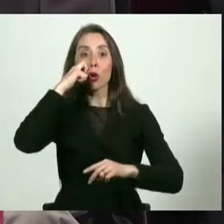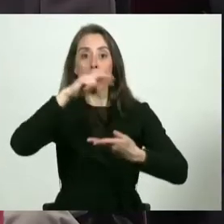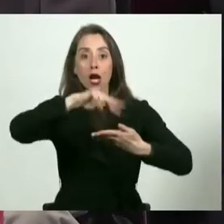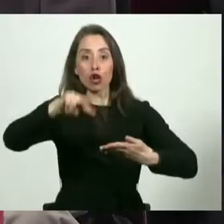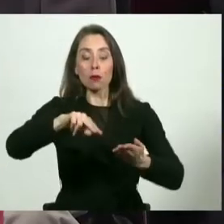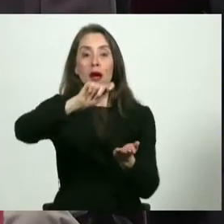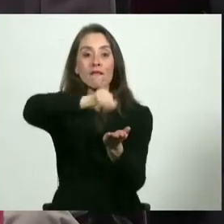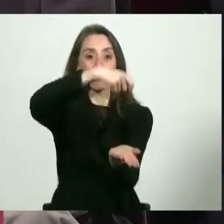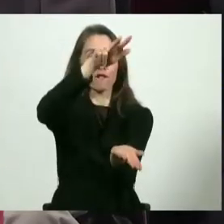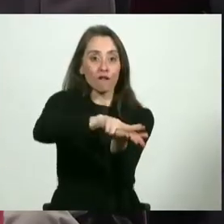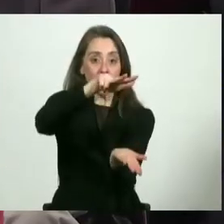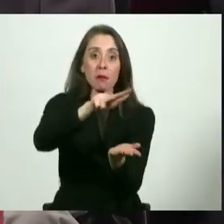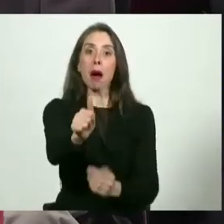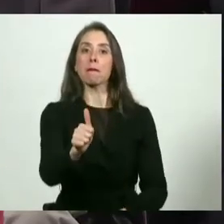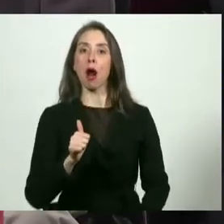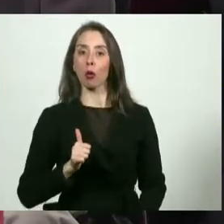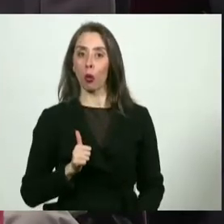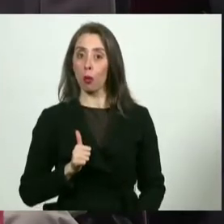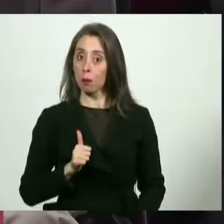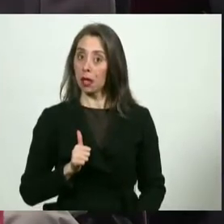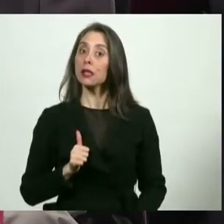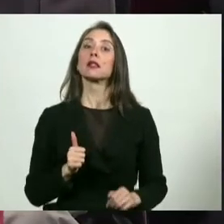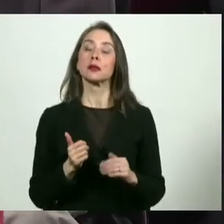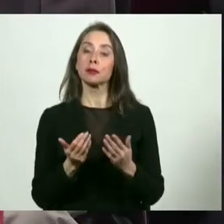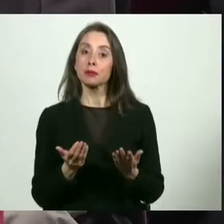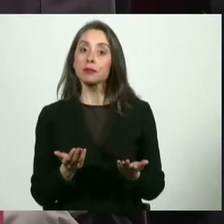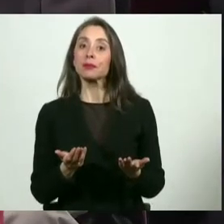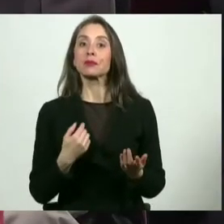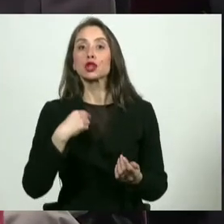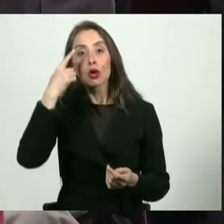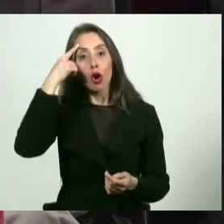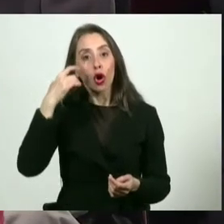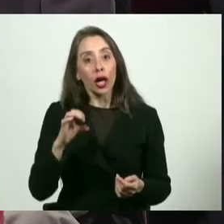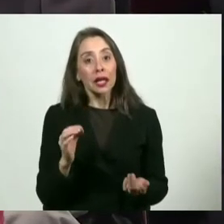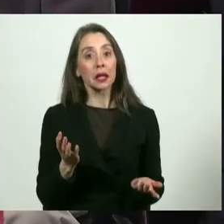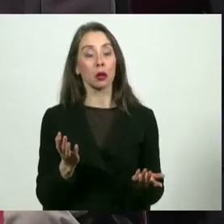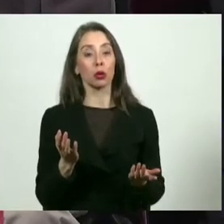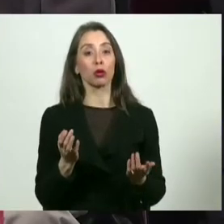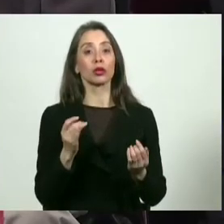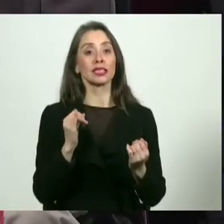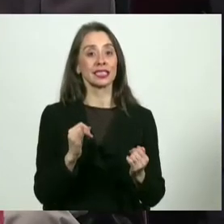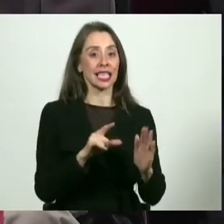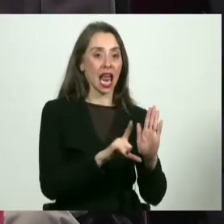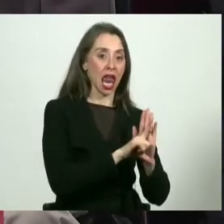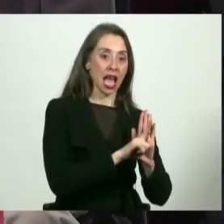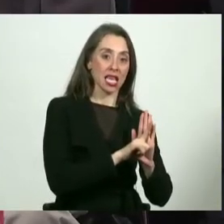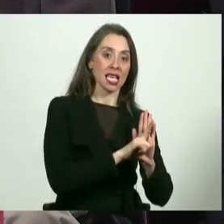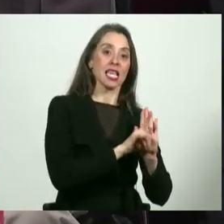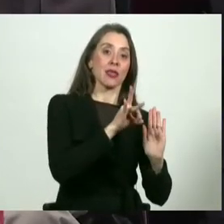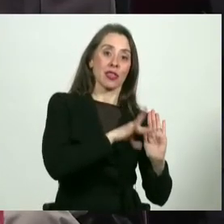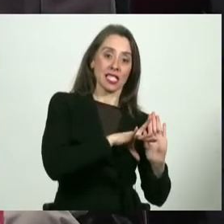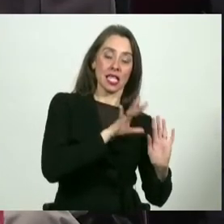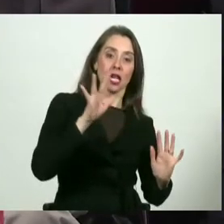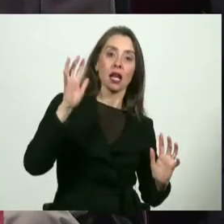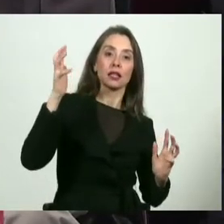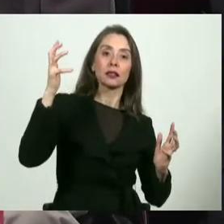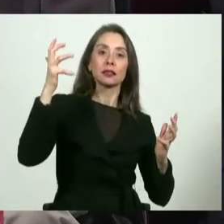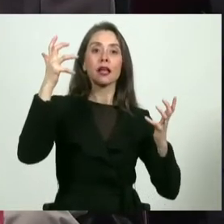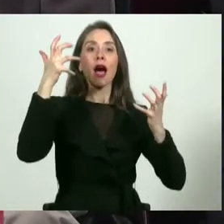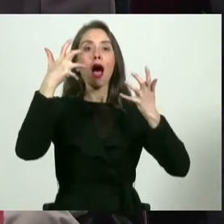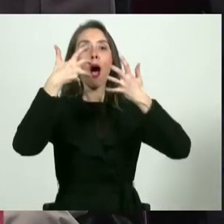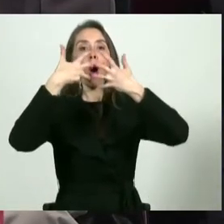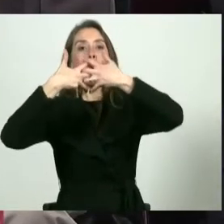debe cumplirse. Hay mucha gente que dice sí, pero no tiene sanción. Bueno, está el Tratado de Viena que dice que aquí hay una palabra empeñada